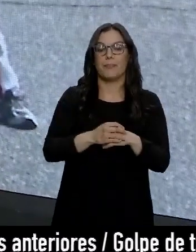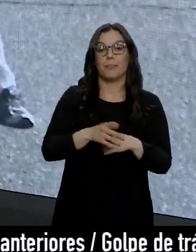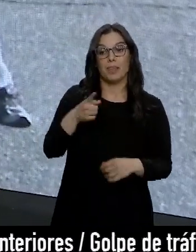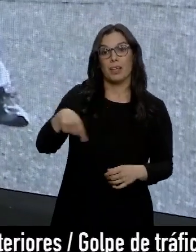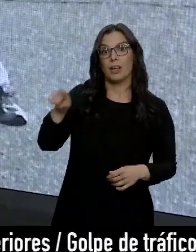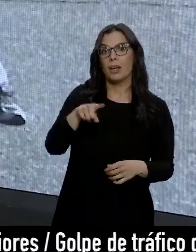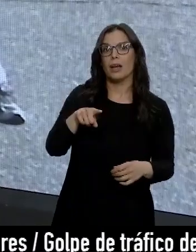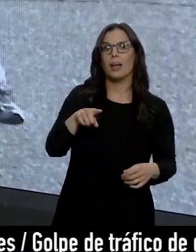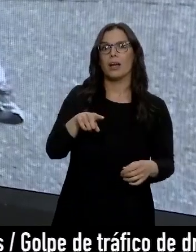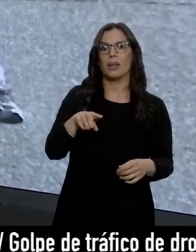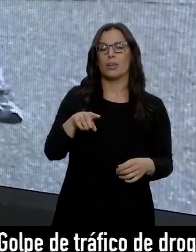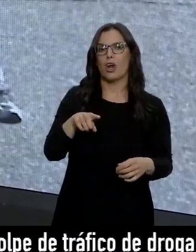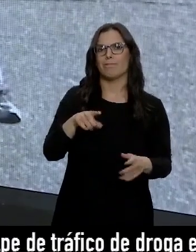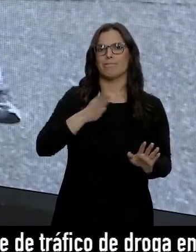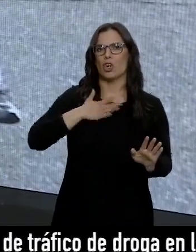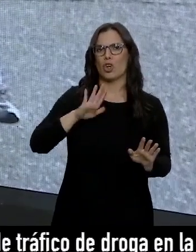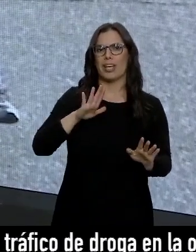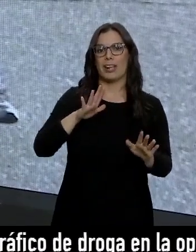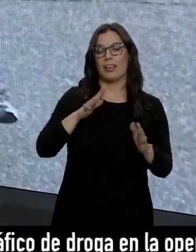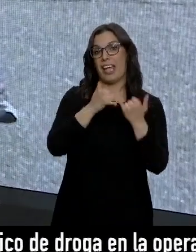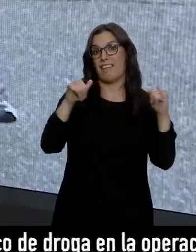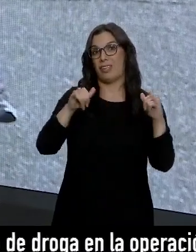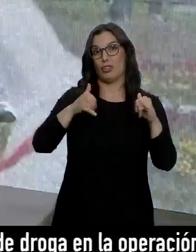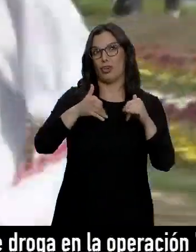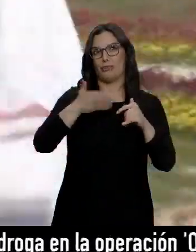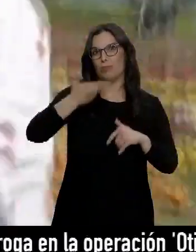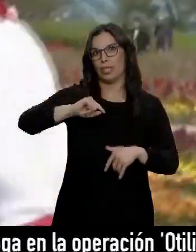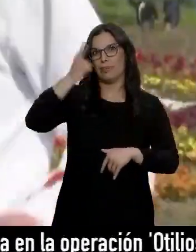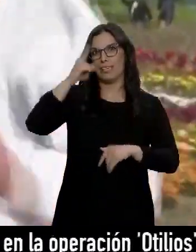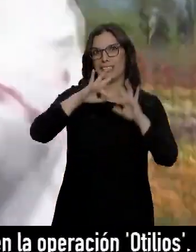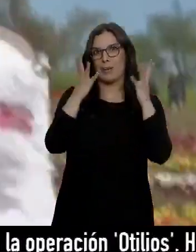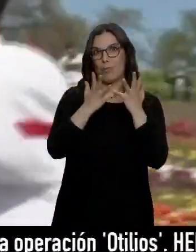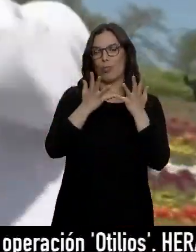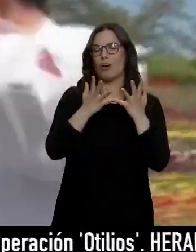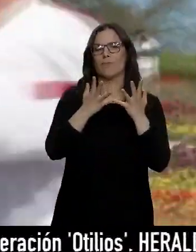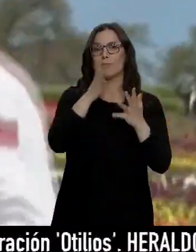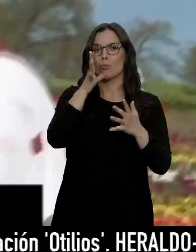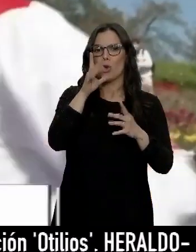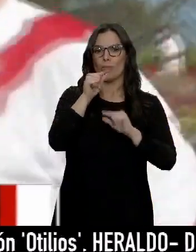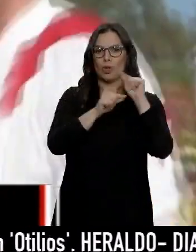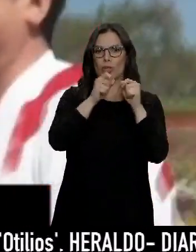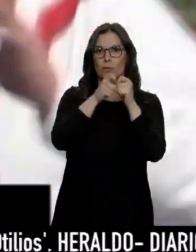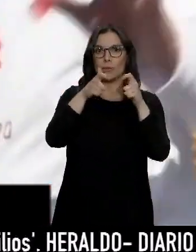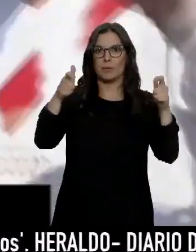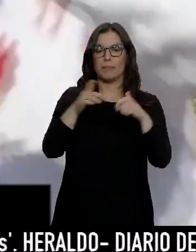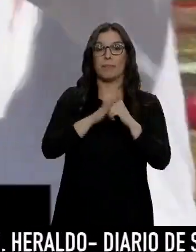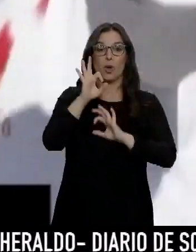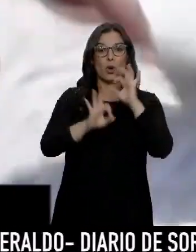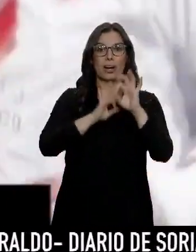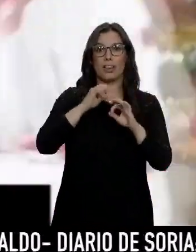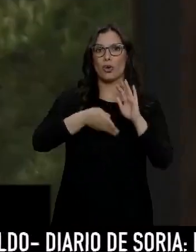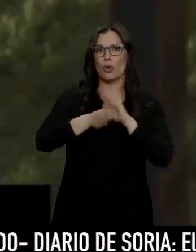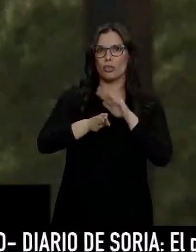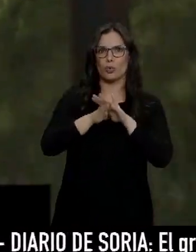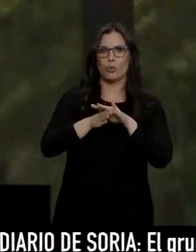nipona reniega del mayor evento deportivo del mundo debido al aumento de los contagios. La organización continúa haciendo todo lo posible para